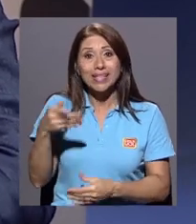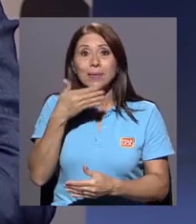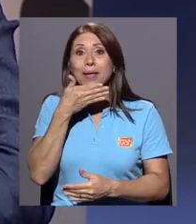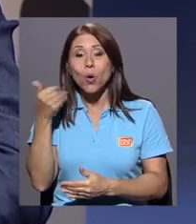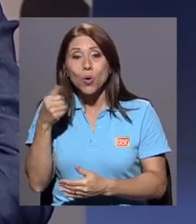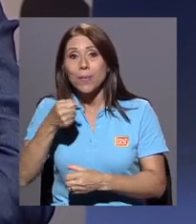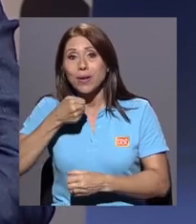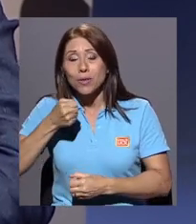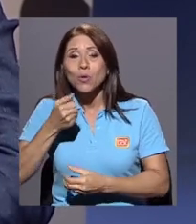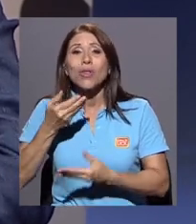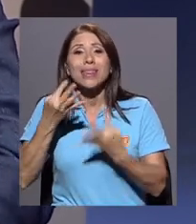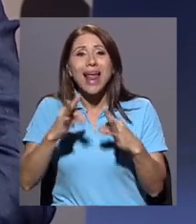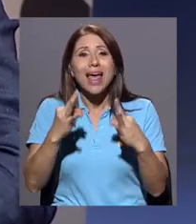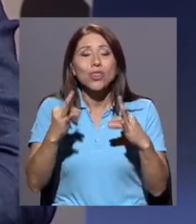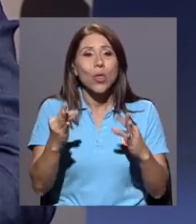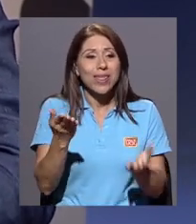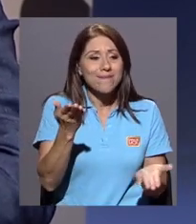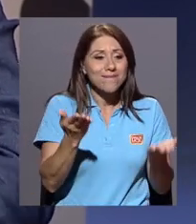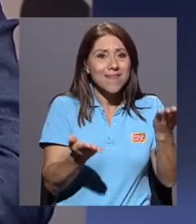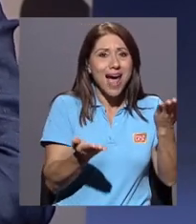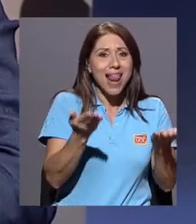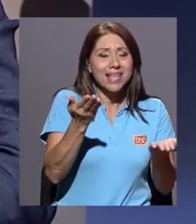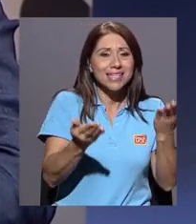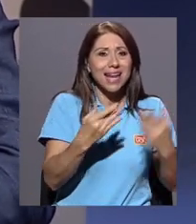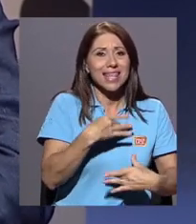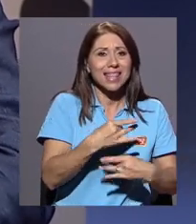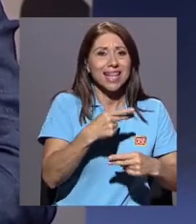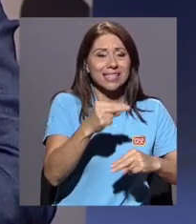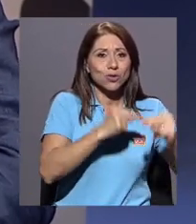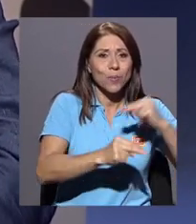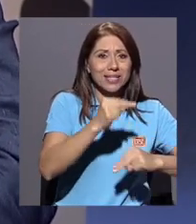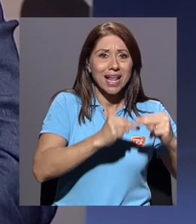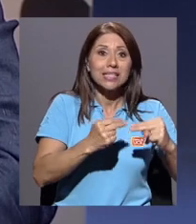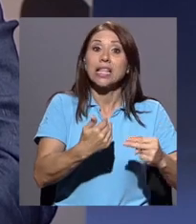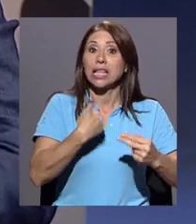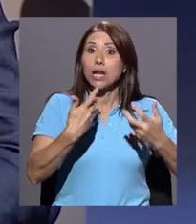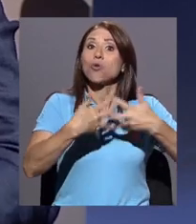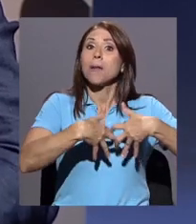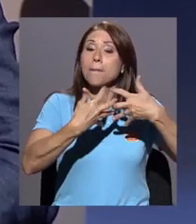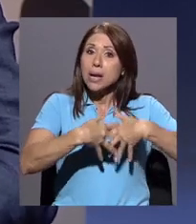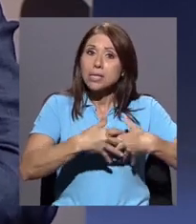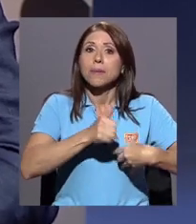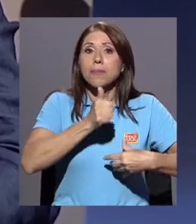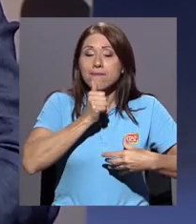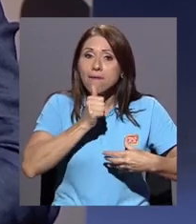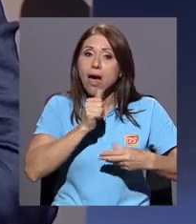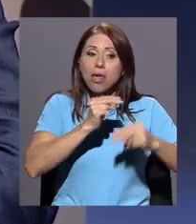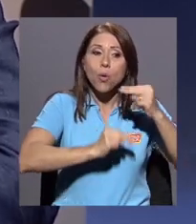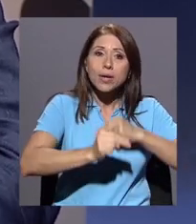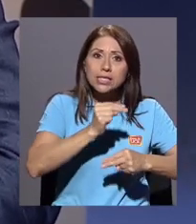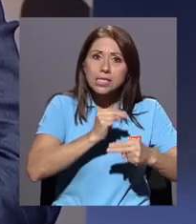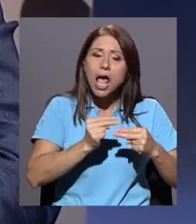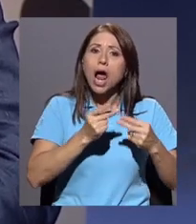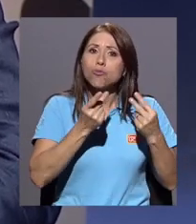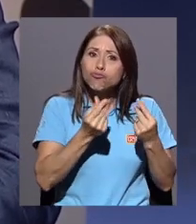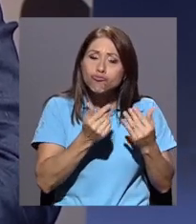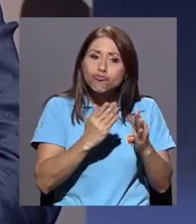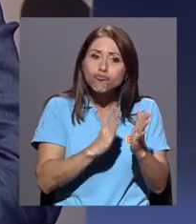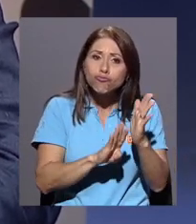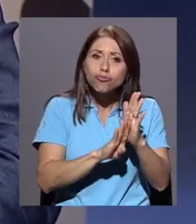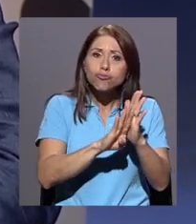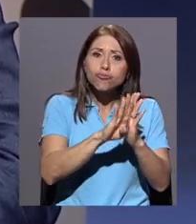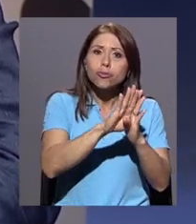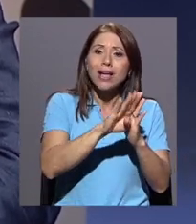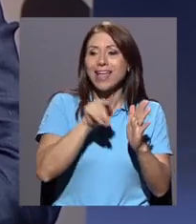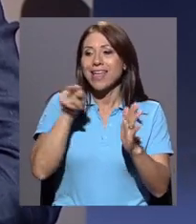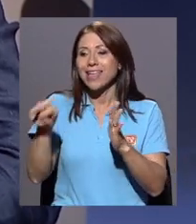periodismo trató de balancear los intereses comerciales de una empresa comercial privada, digamos, sustentable, viable, y el